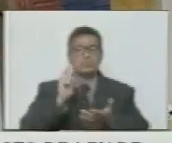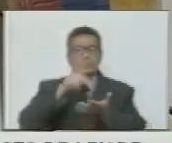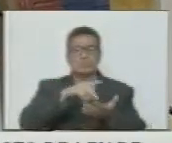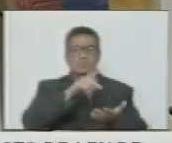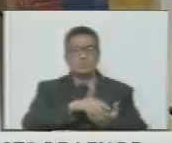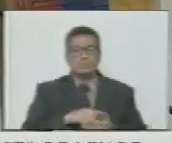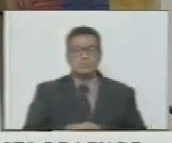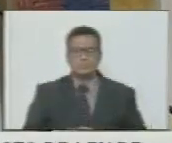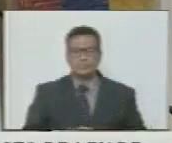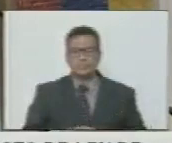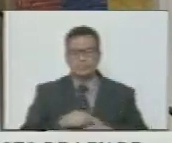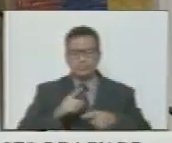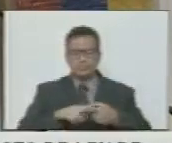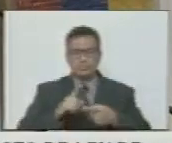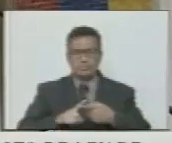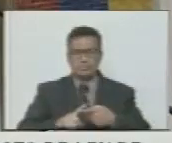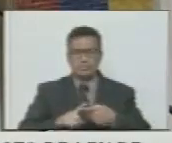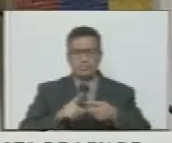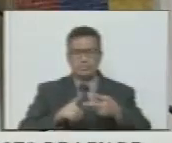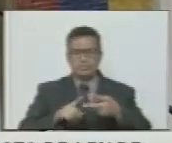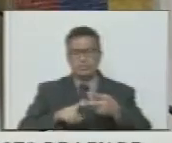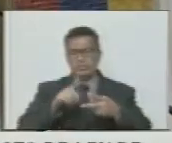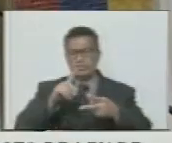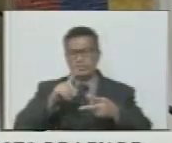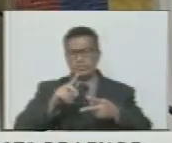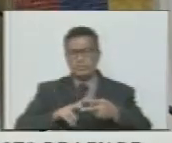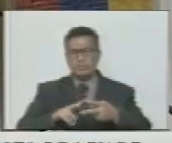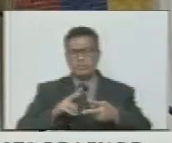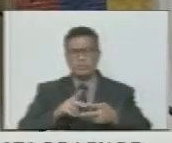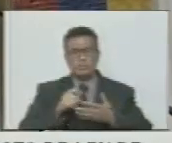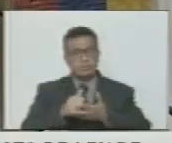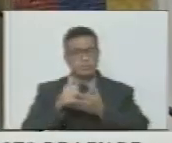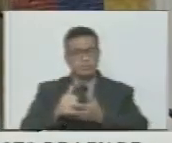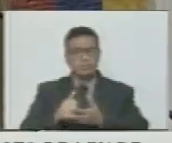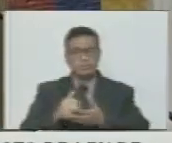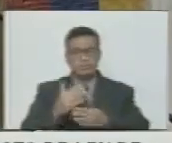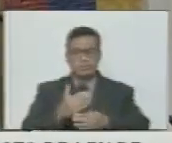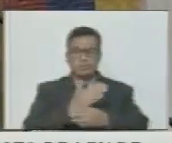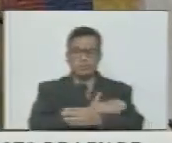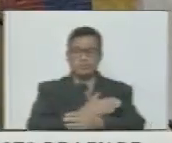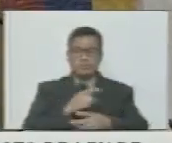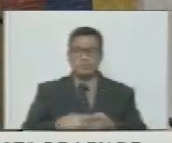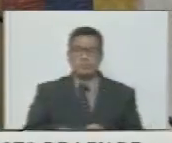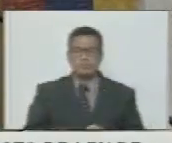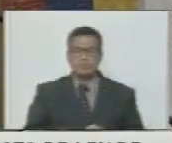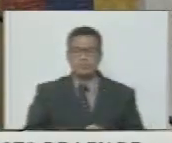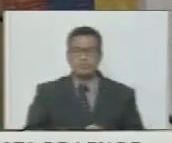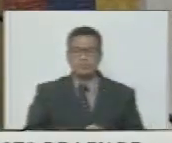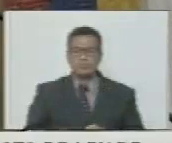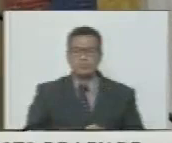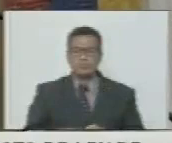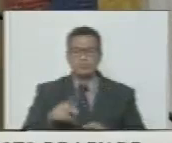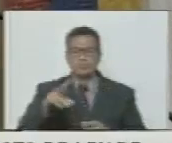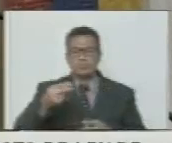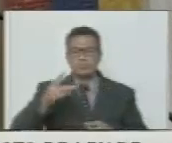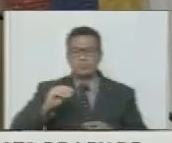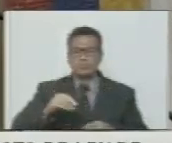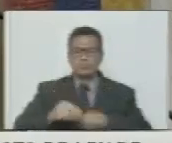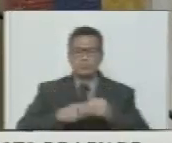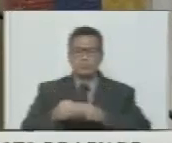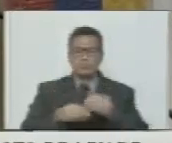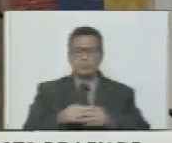tengan participación. 2. Esté sometido al beneficio de atraso y los fallidos